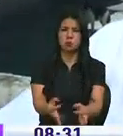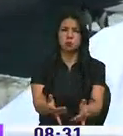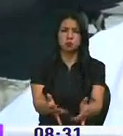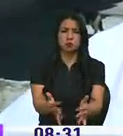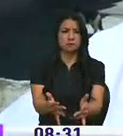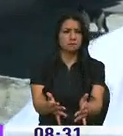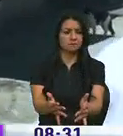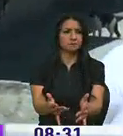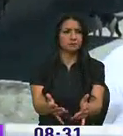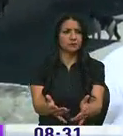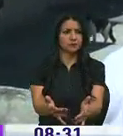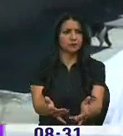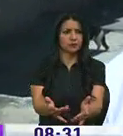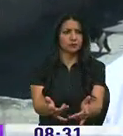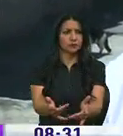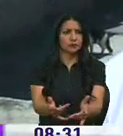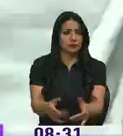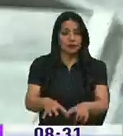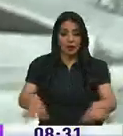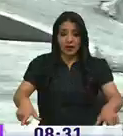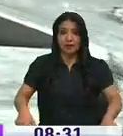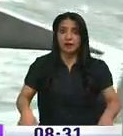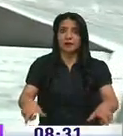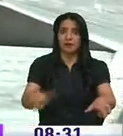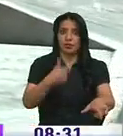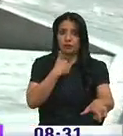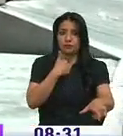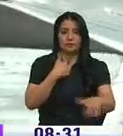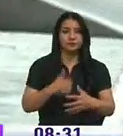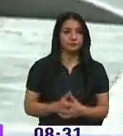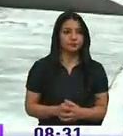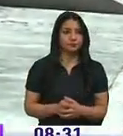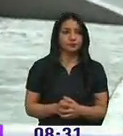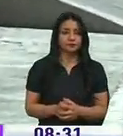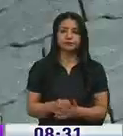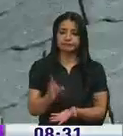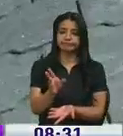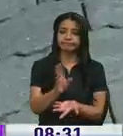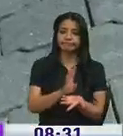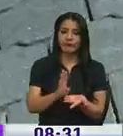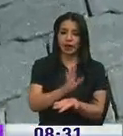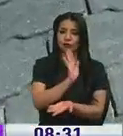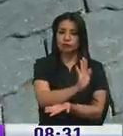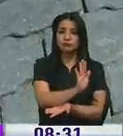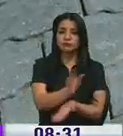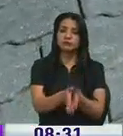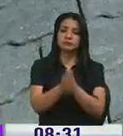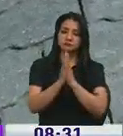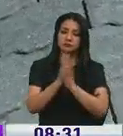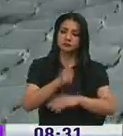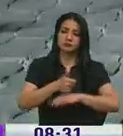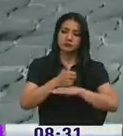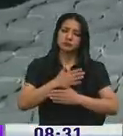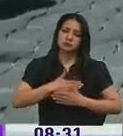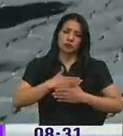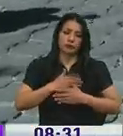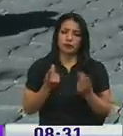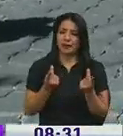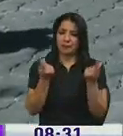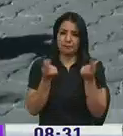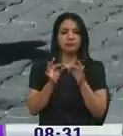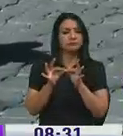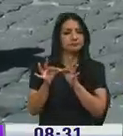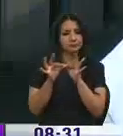las cosas del alcantarillado los vecinos del barrio reino de quito piden a las autoridades su oportuna intervención